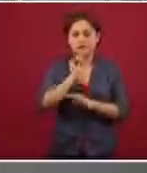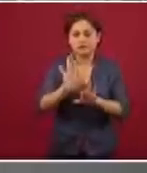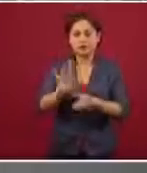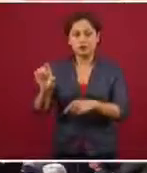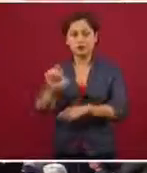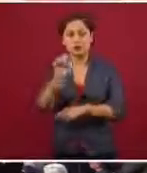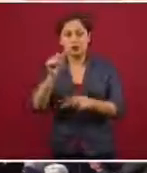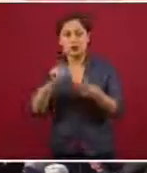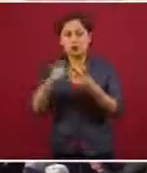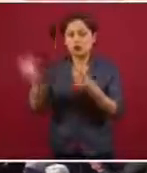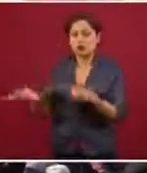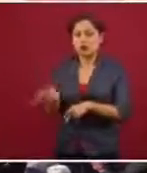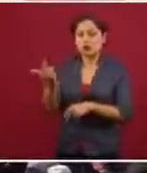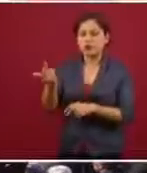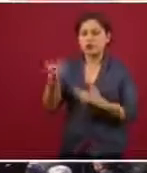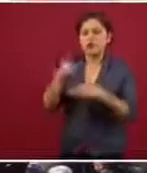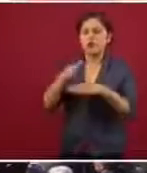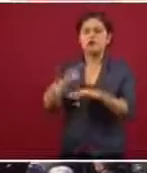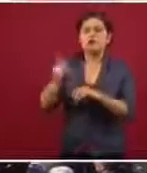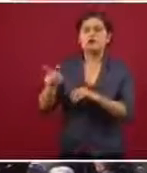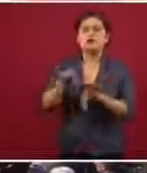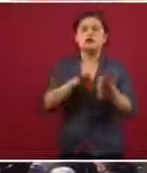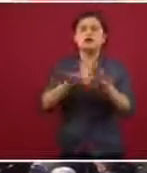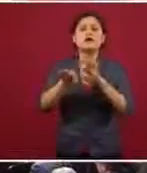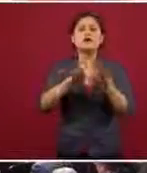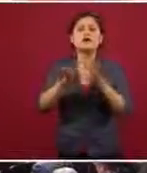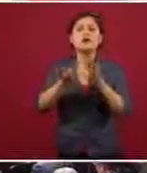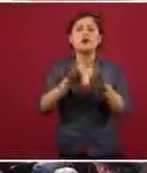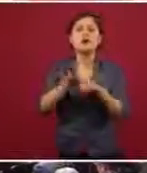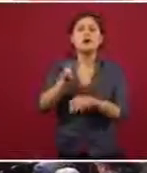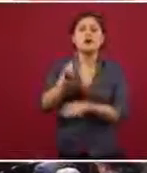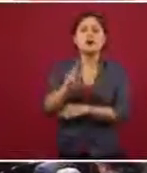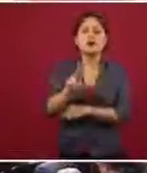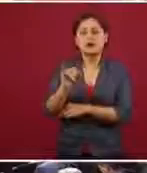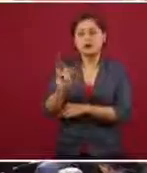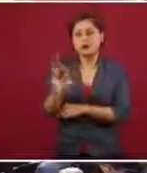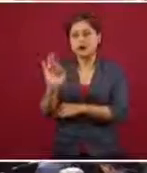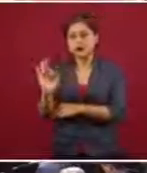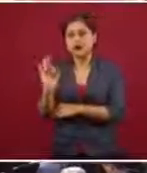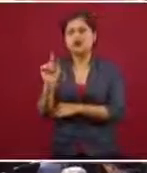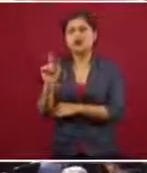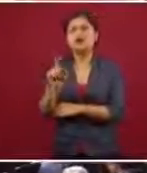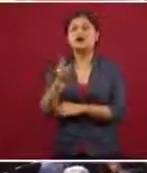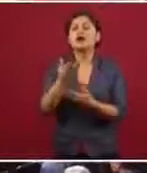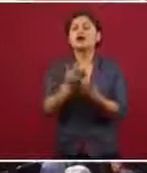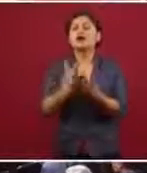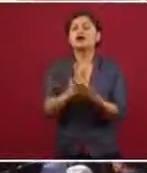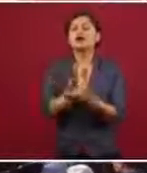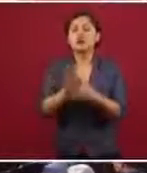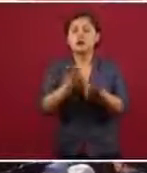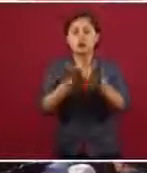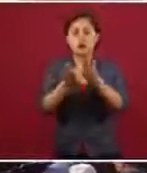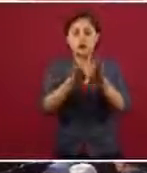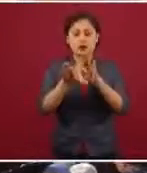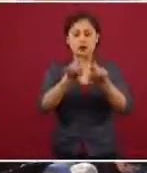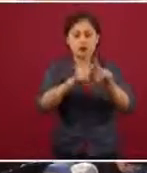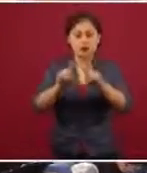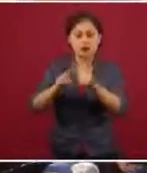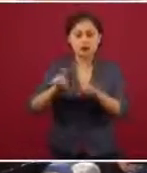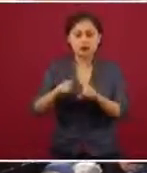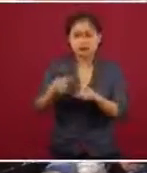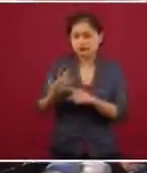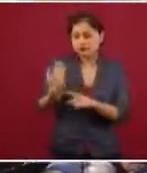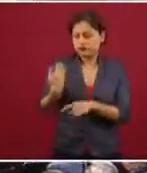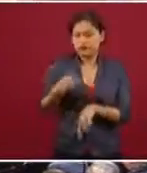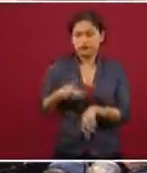El trabajo de la Unidad de Inteligencia Financiera se ha difundido bastante permanentemente y en esos últimos días, por ejemplo, con